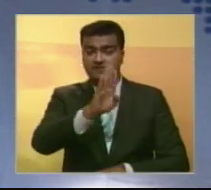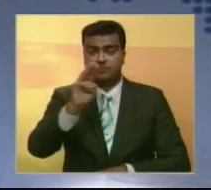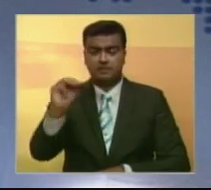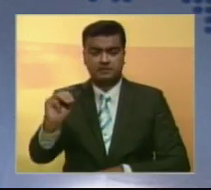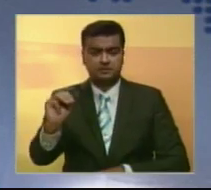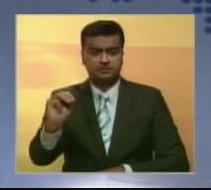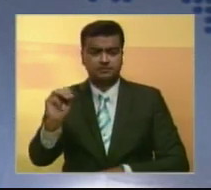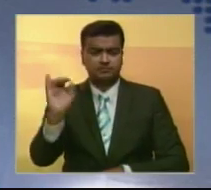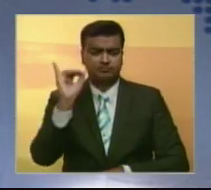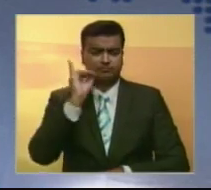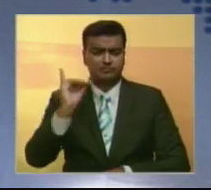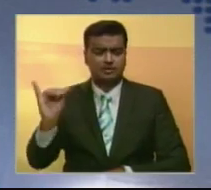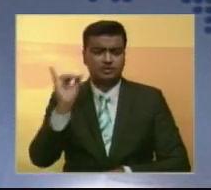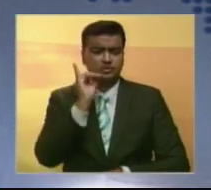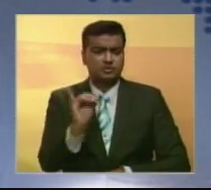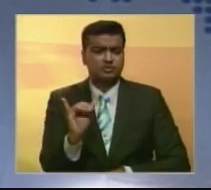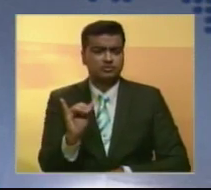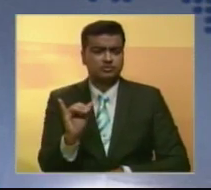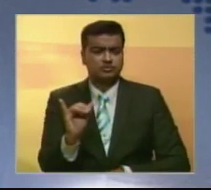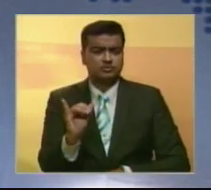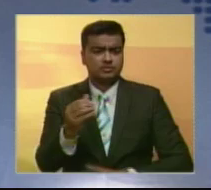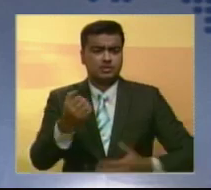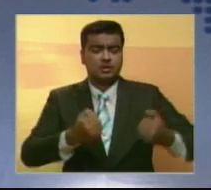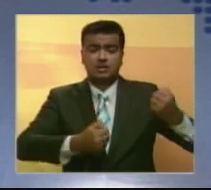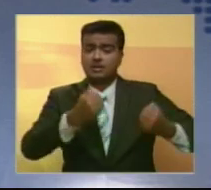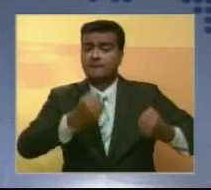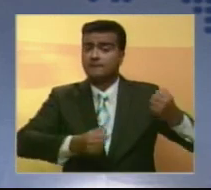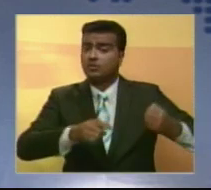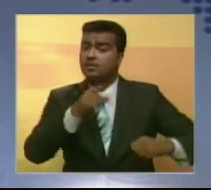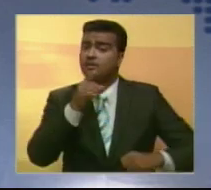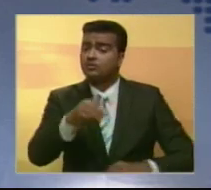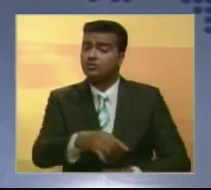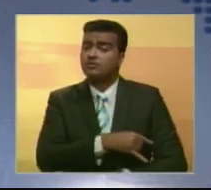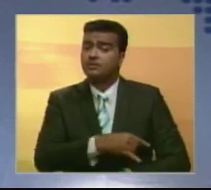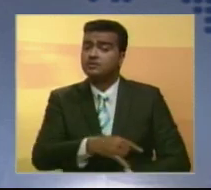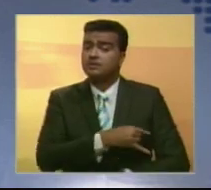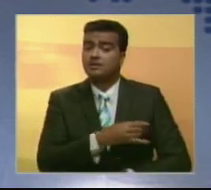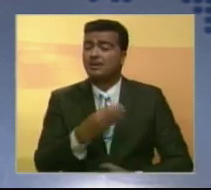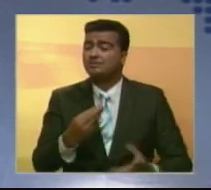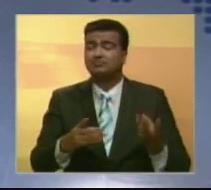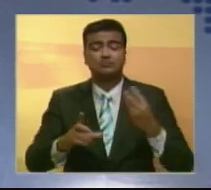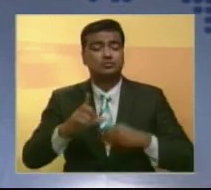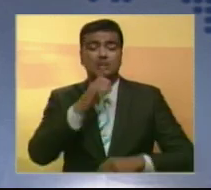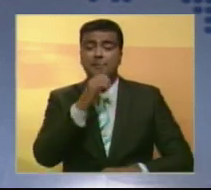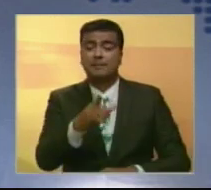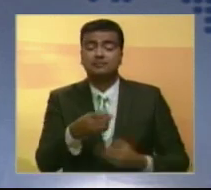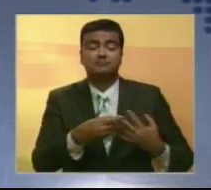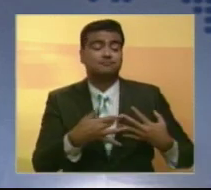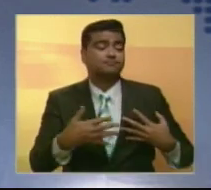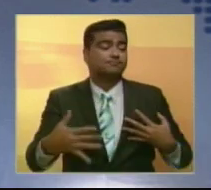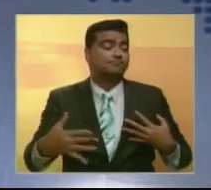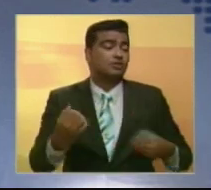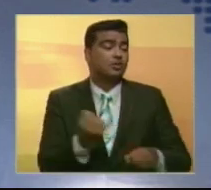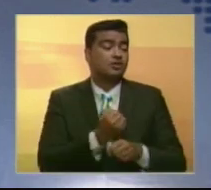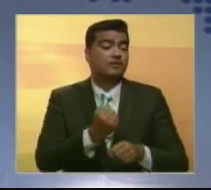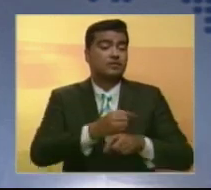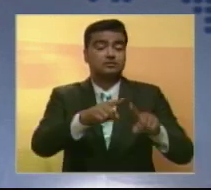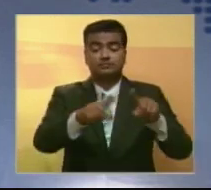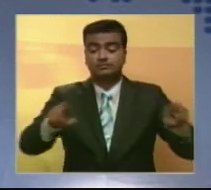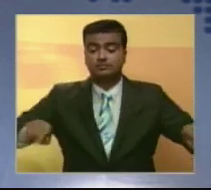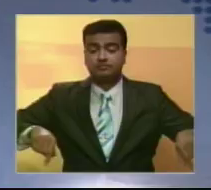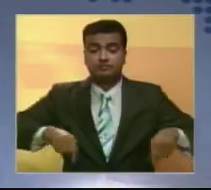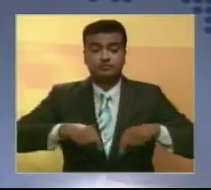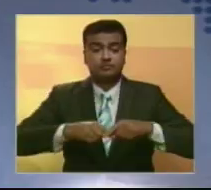Méndez, denunció que el Departamento de Transporte de esta casa de estudios se ha visto afectado por el retraso en las obras de ampliación de la